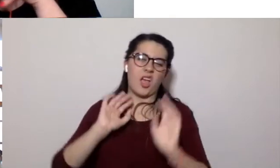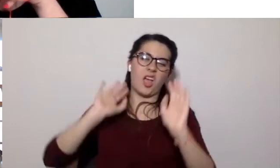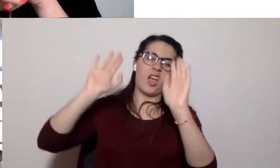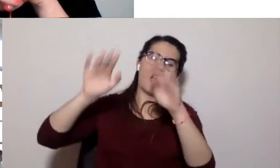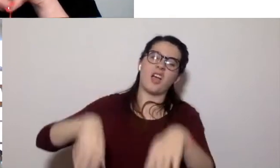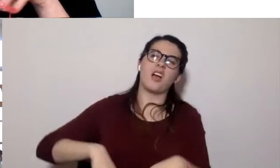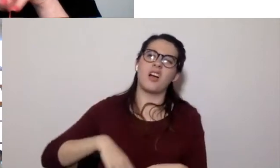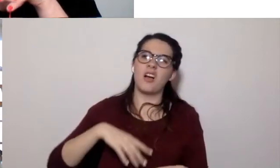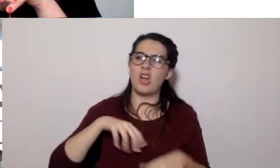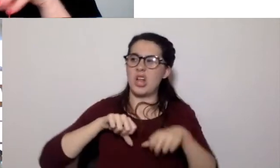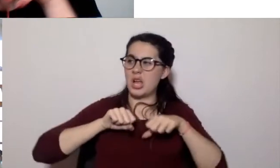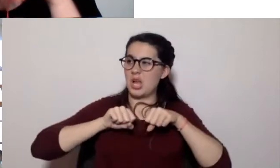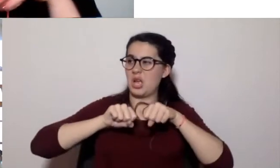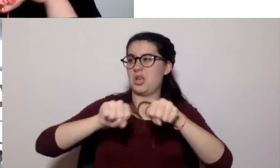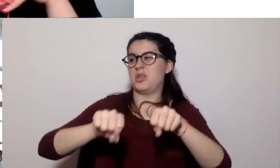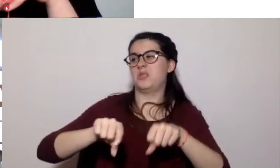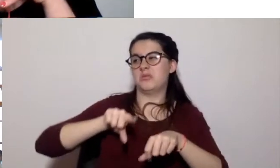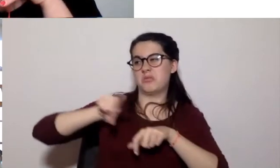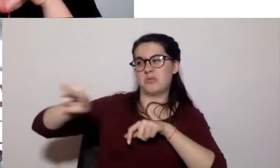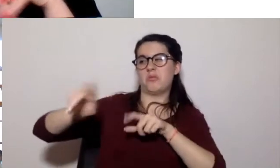del súper, ¿no?